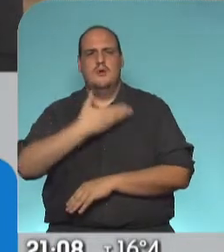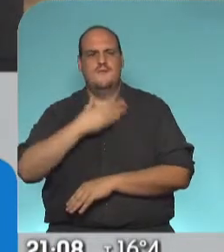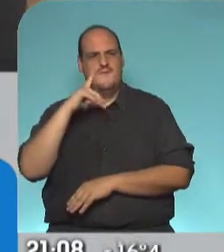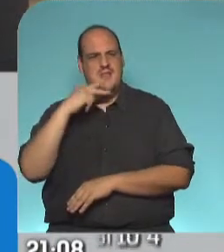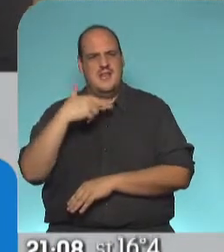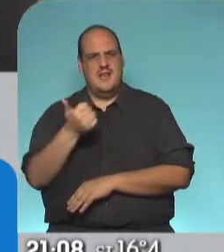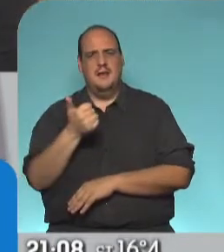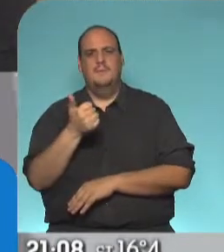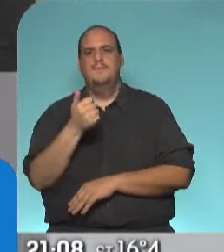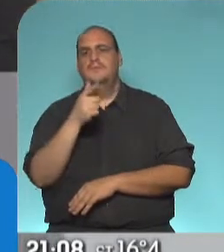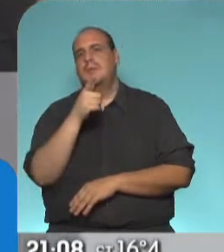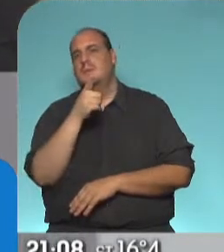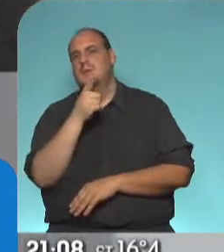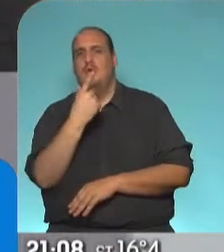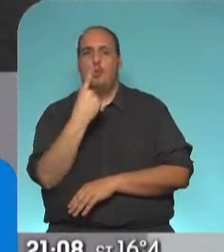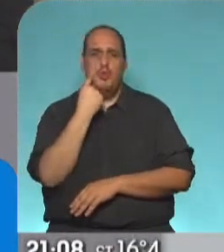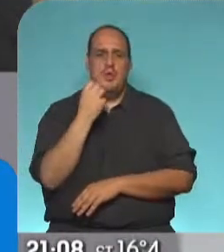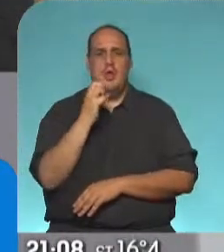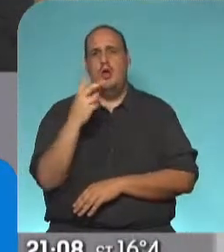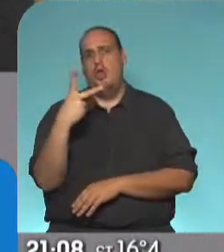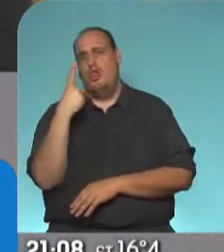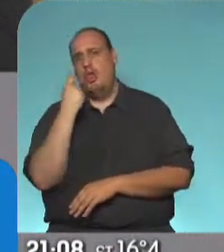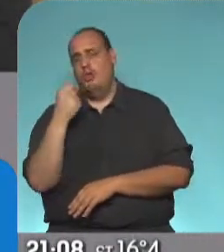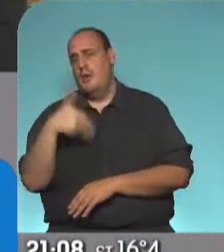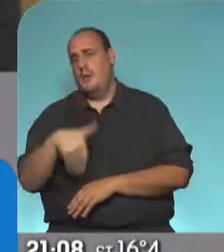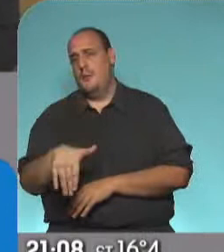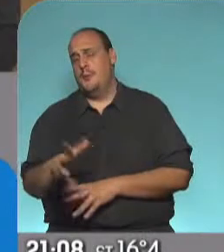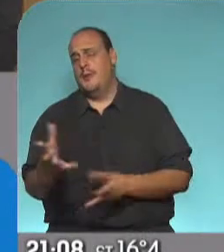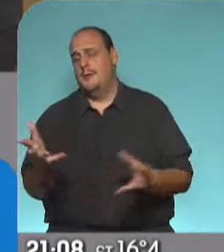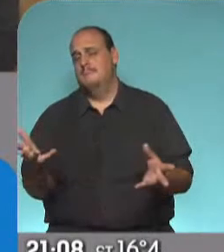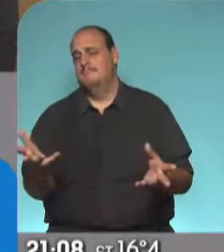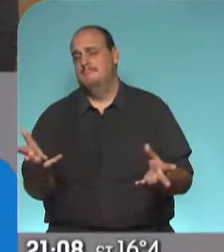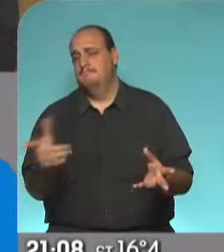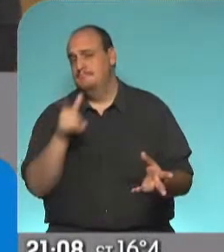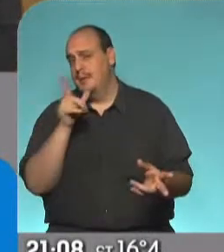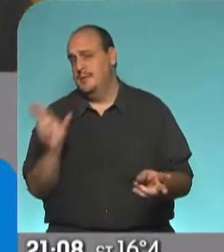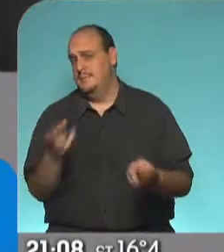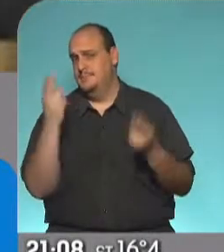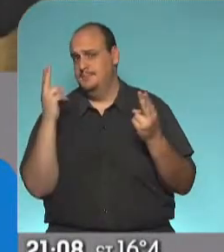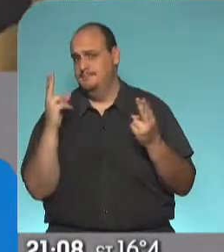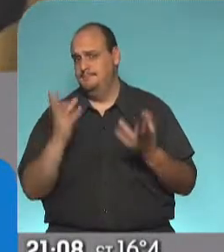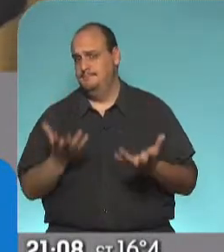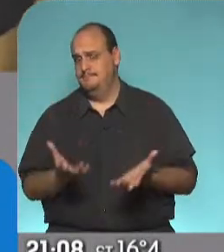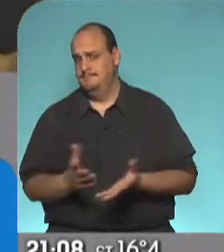que es entre 24 y 48 horas el desenlace. La verdad que